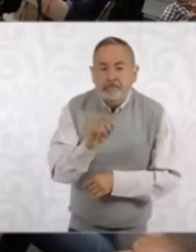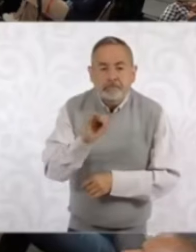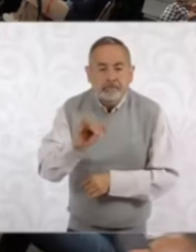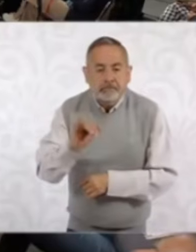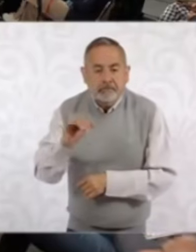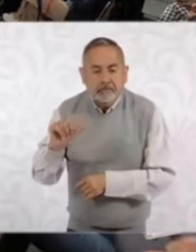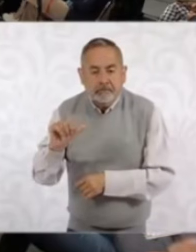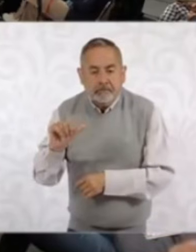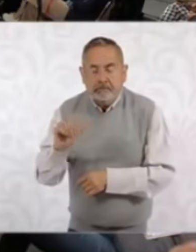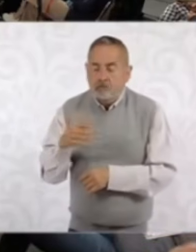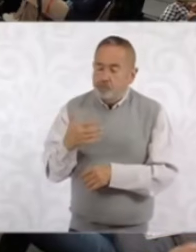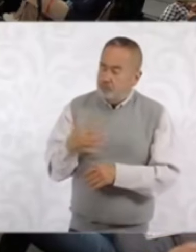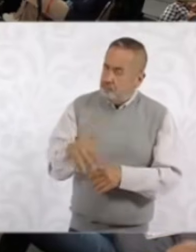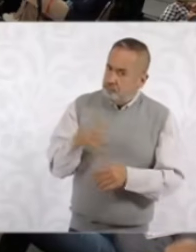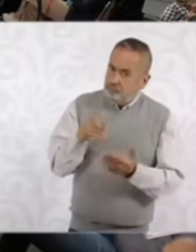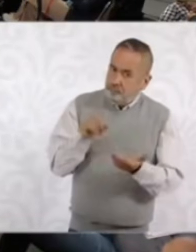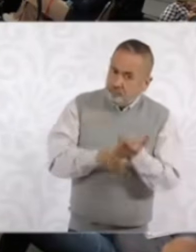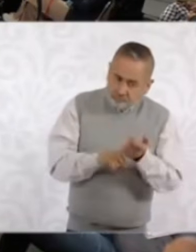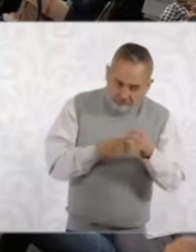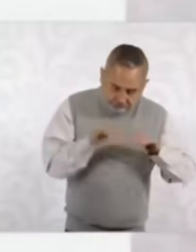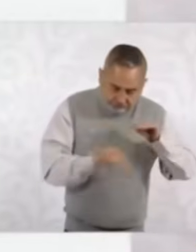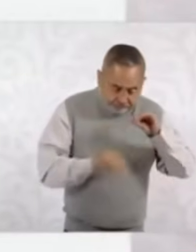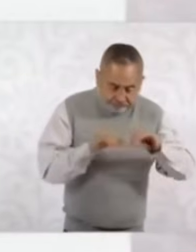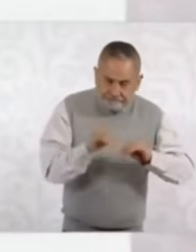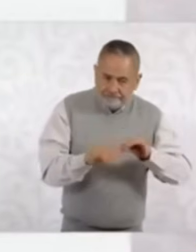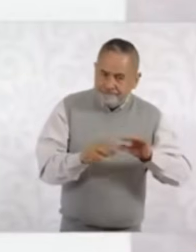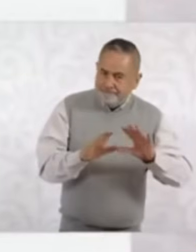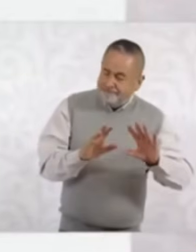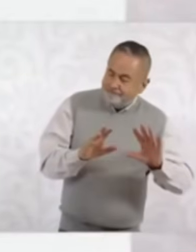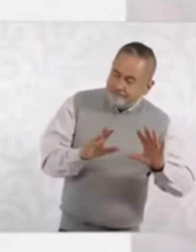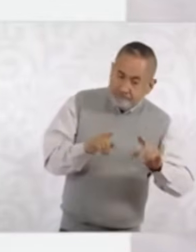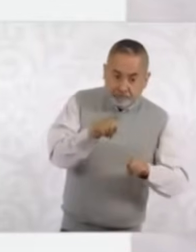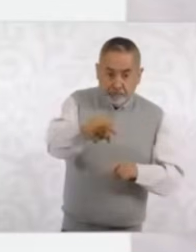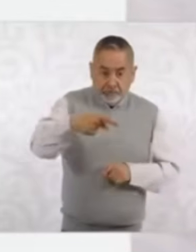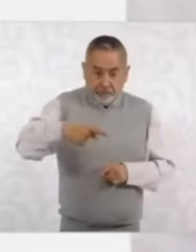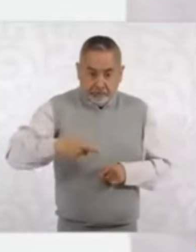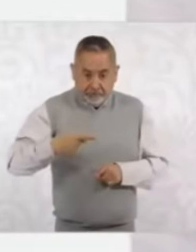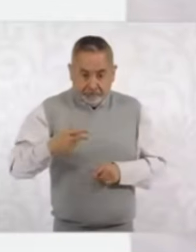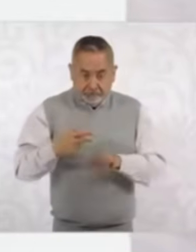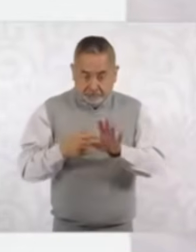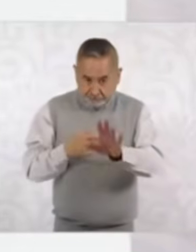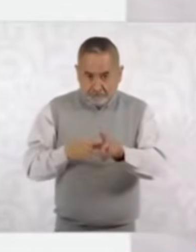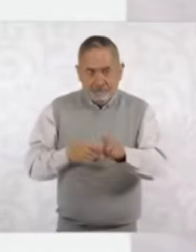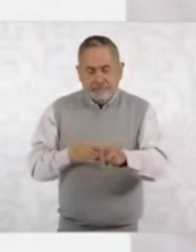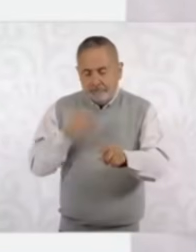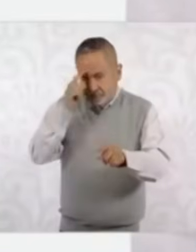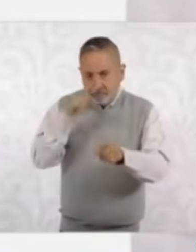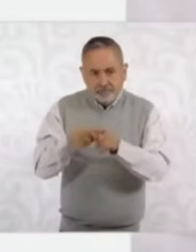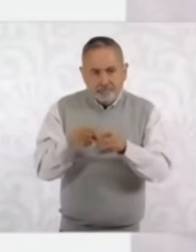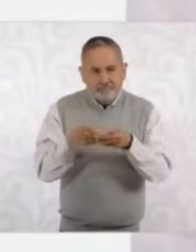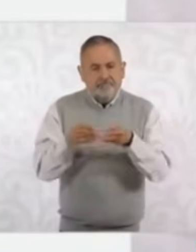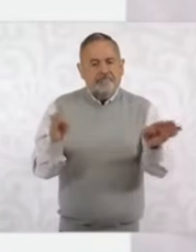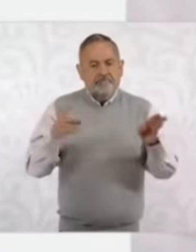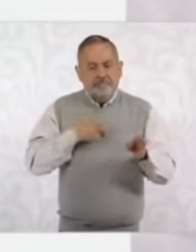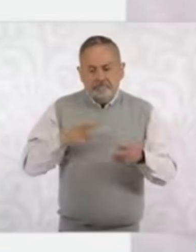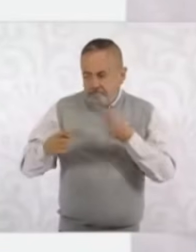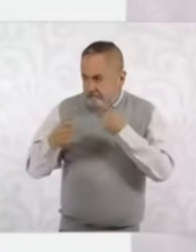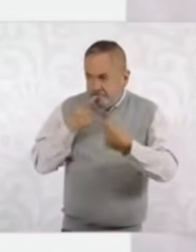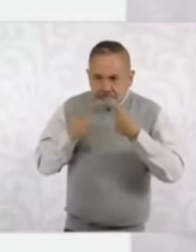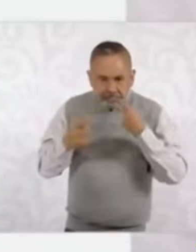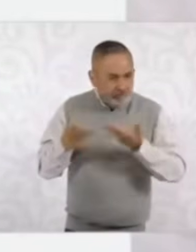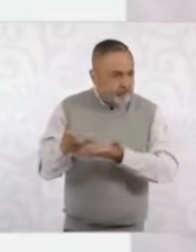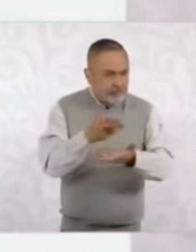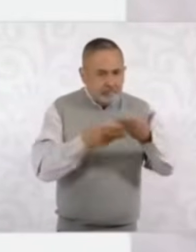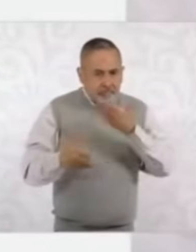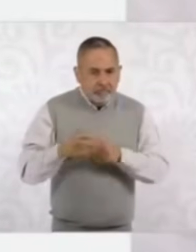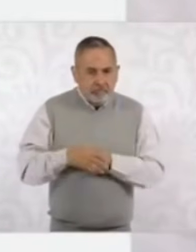plataformas. Entonces, por como lo preguntas, yo creo que es importante que el debate se dé. Y no planteo, porque